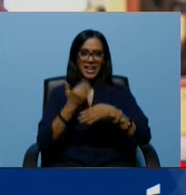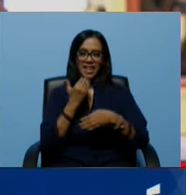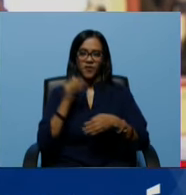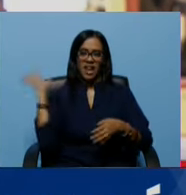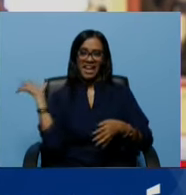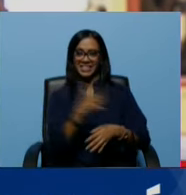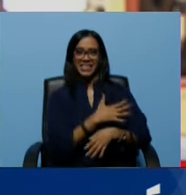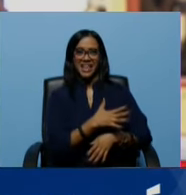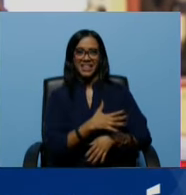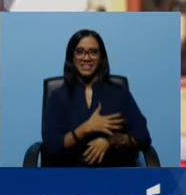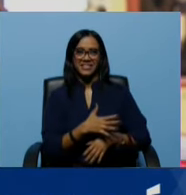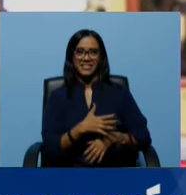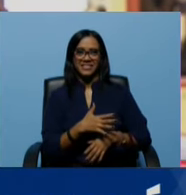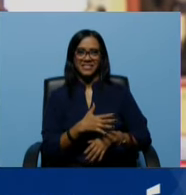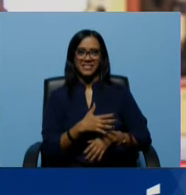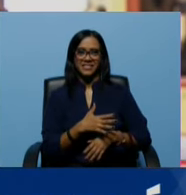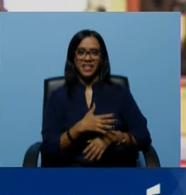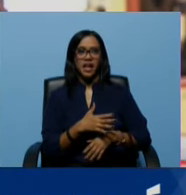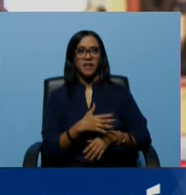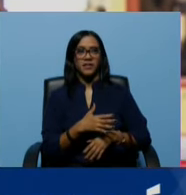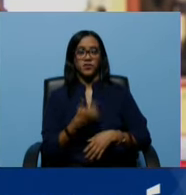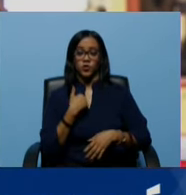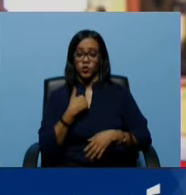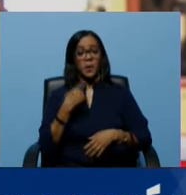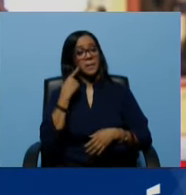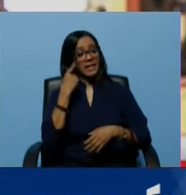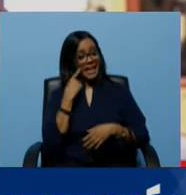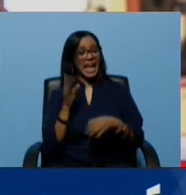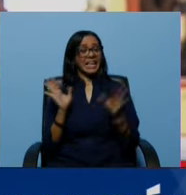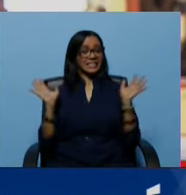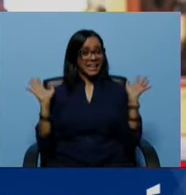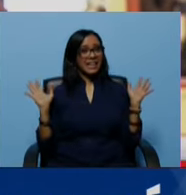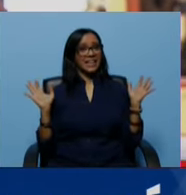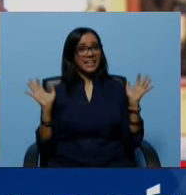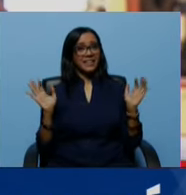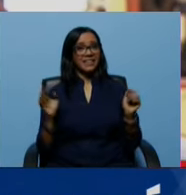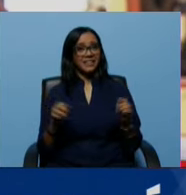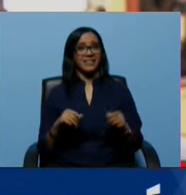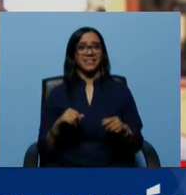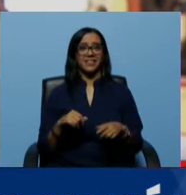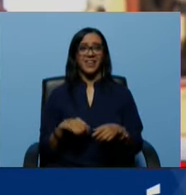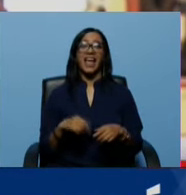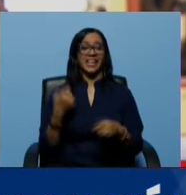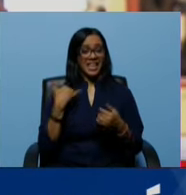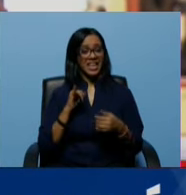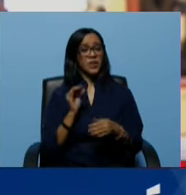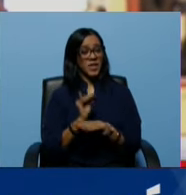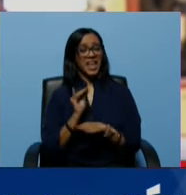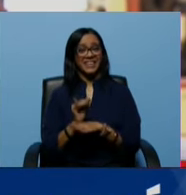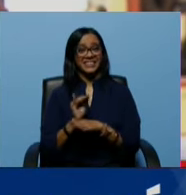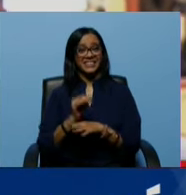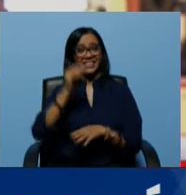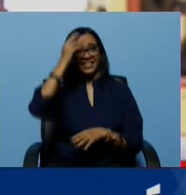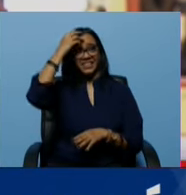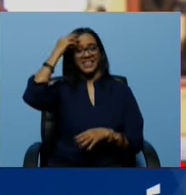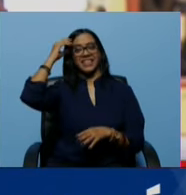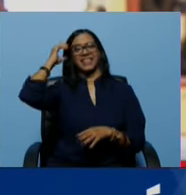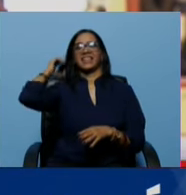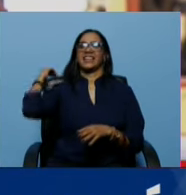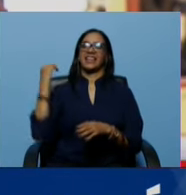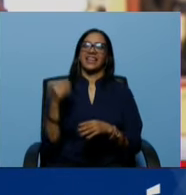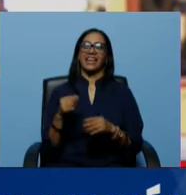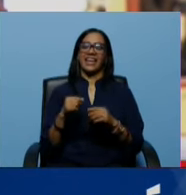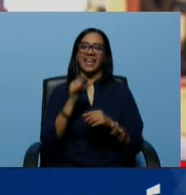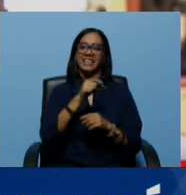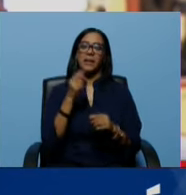No, ¿verdad? Hay que estar pendiente. Yo estoy muy pendiente, no vaya a ser que, ¿verdad? Hay que cuidarse. Gente peligrosa, sí, que lo